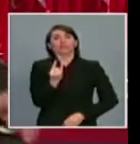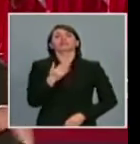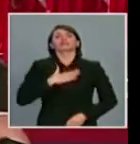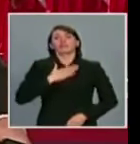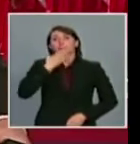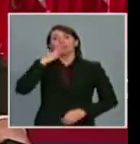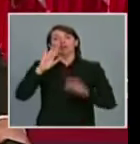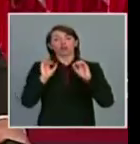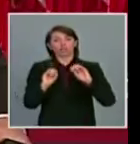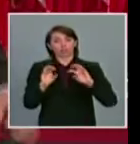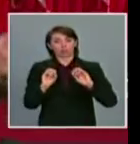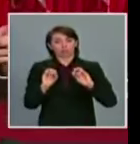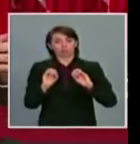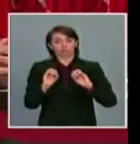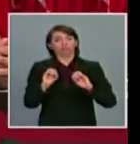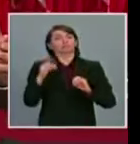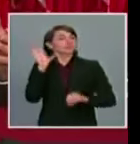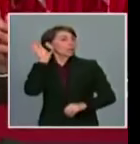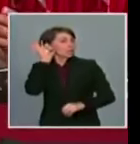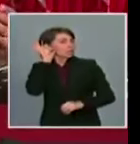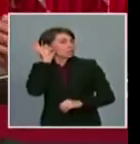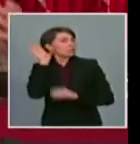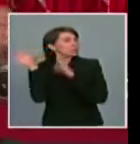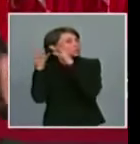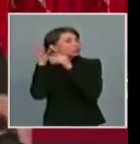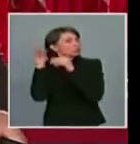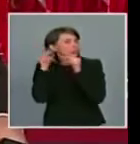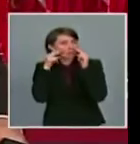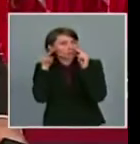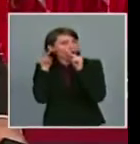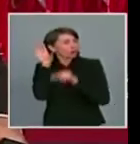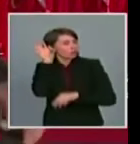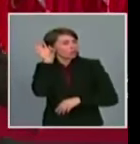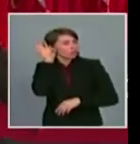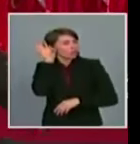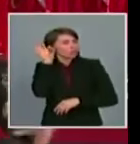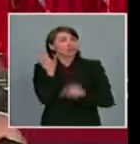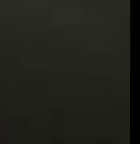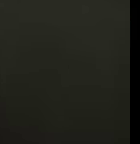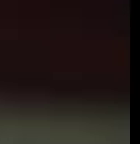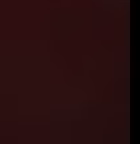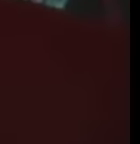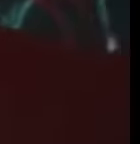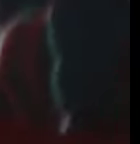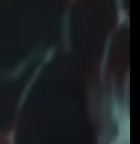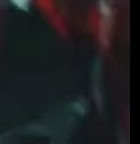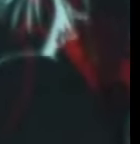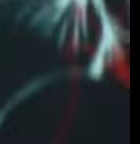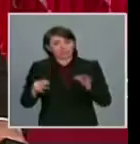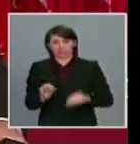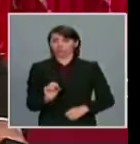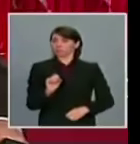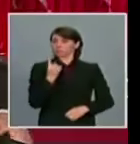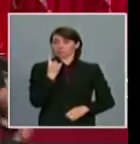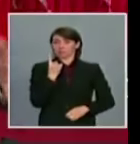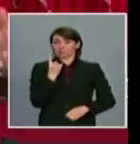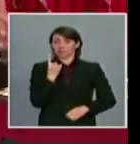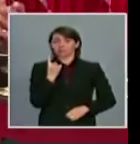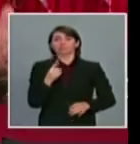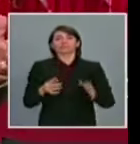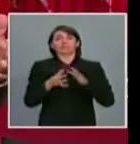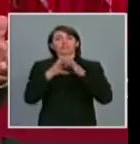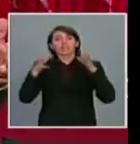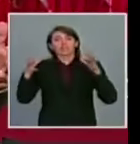mejor educación. Los hemos escuchado con mucha atención. Y tienen razón. ¡Tienen razón! Esta